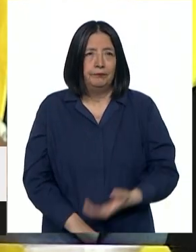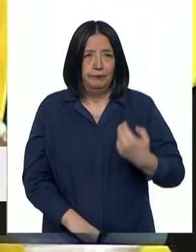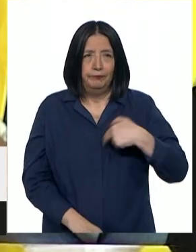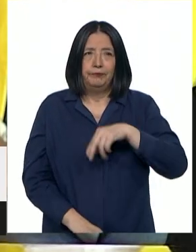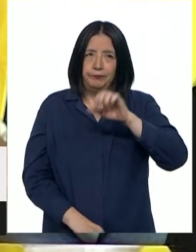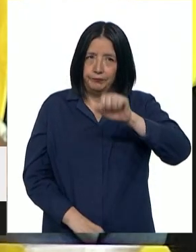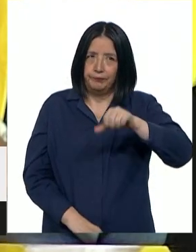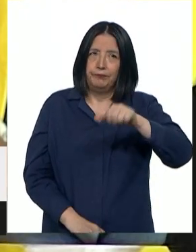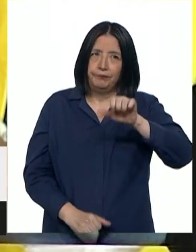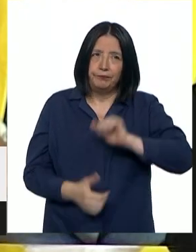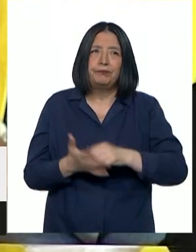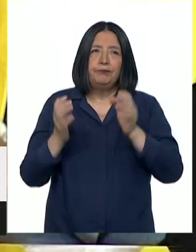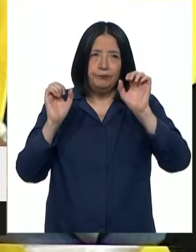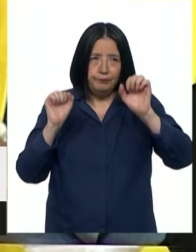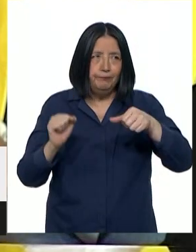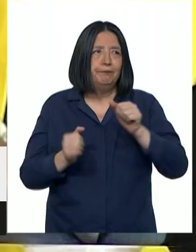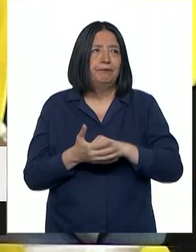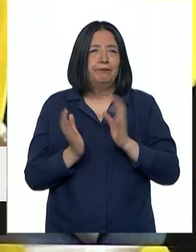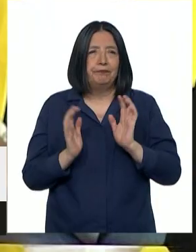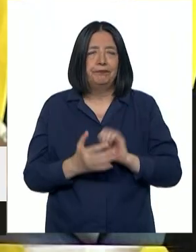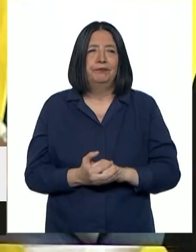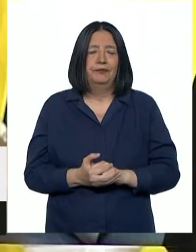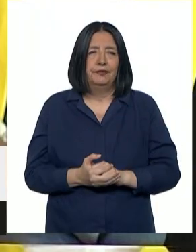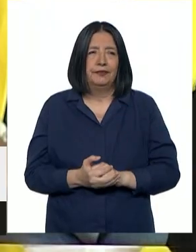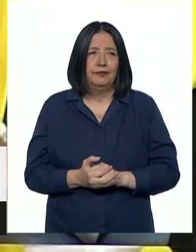Estamos ingresando a